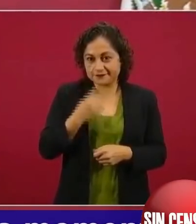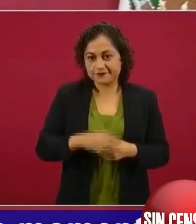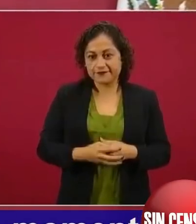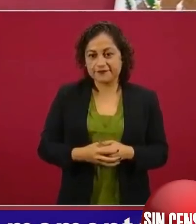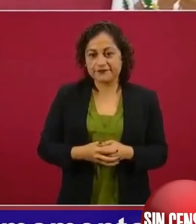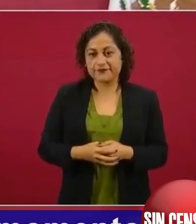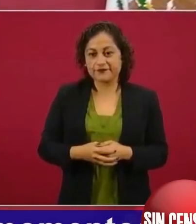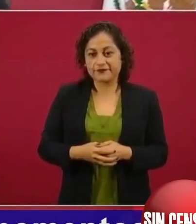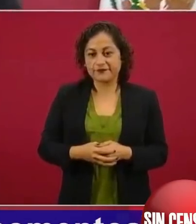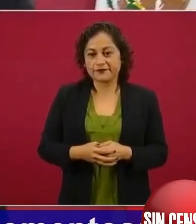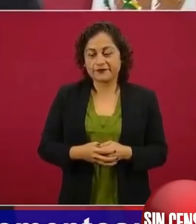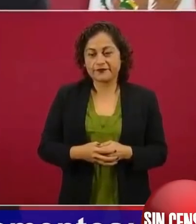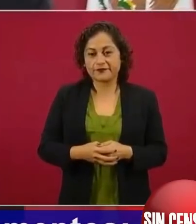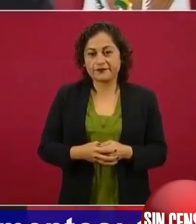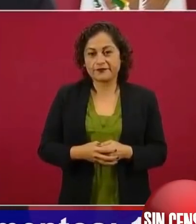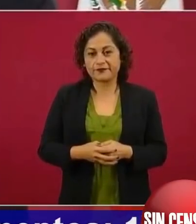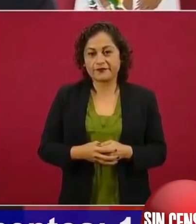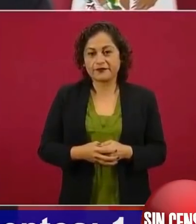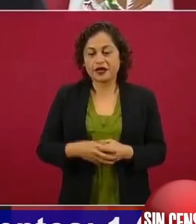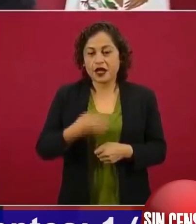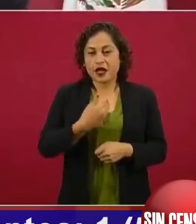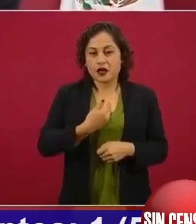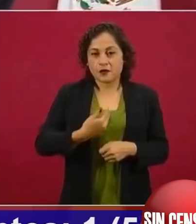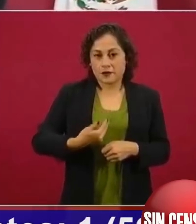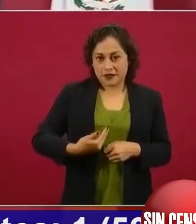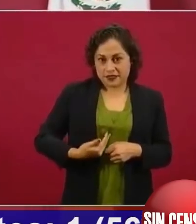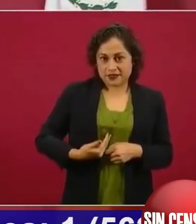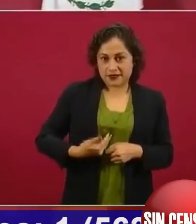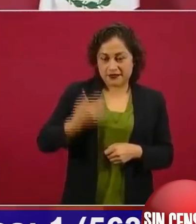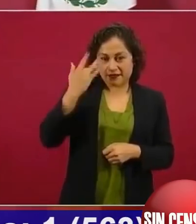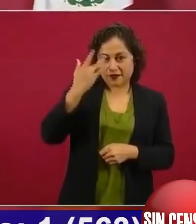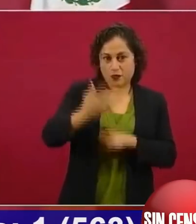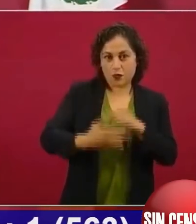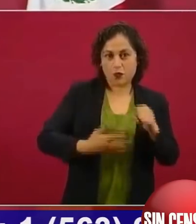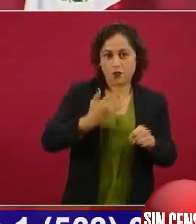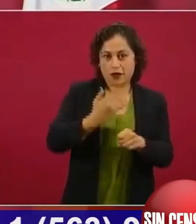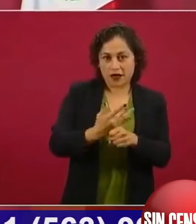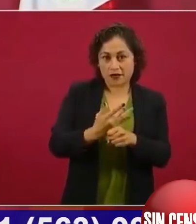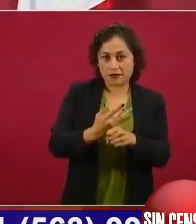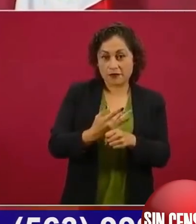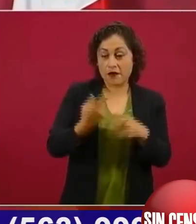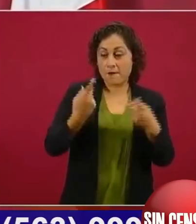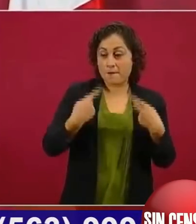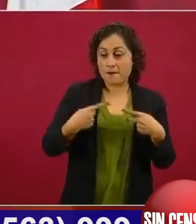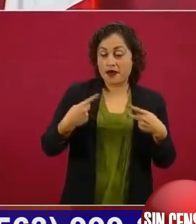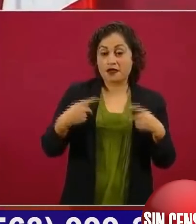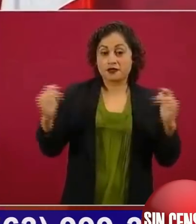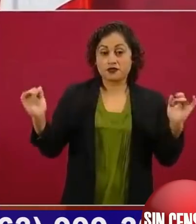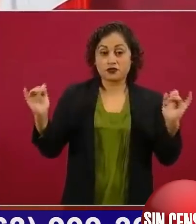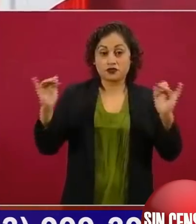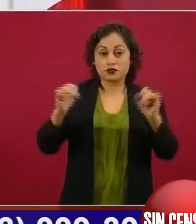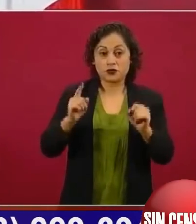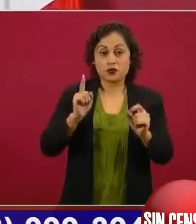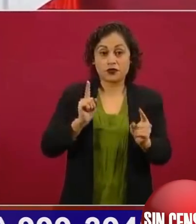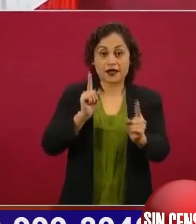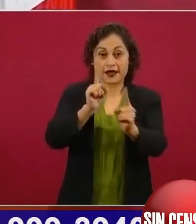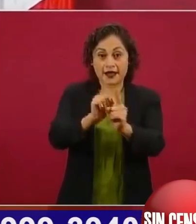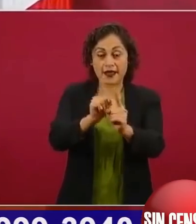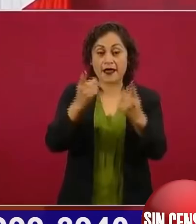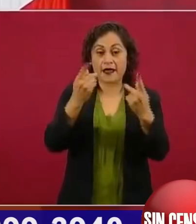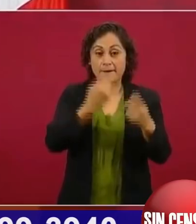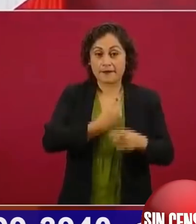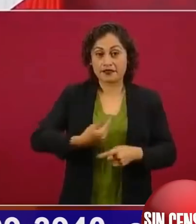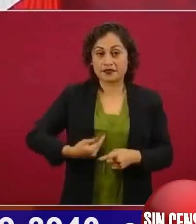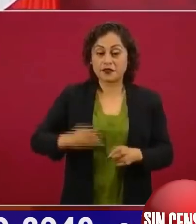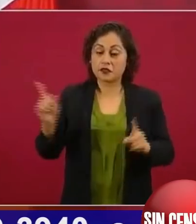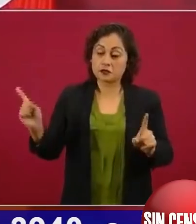empezaban las felicitaciones y llegaban, pues no solo políticos, los